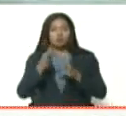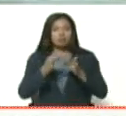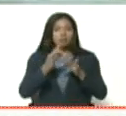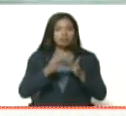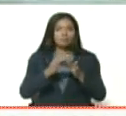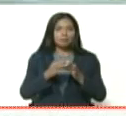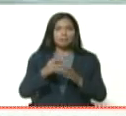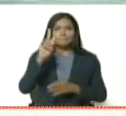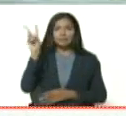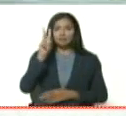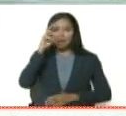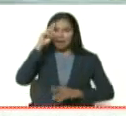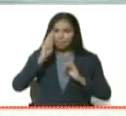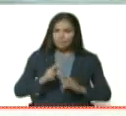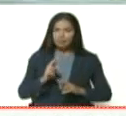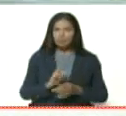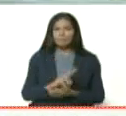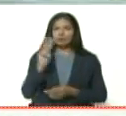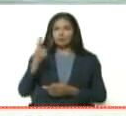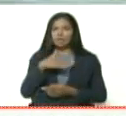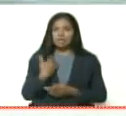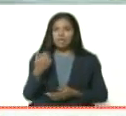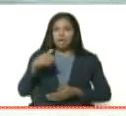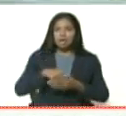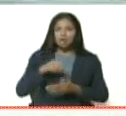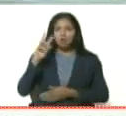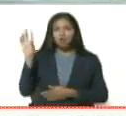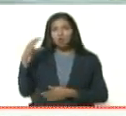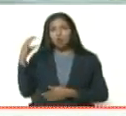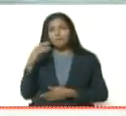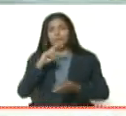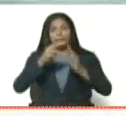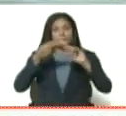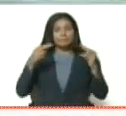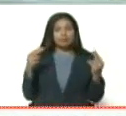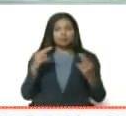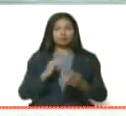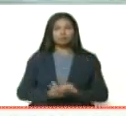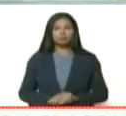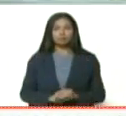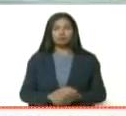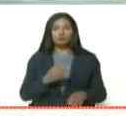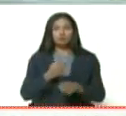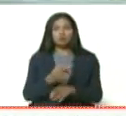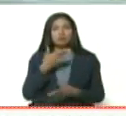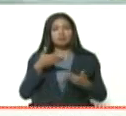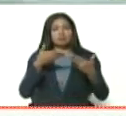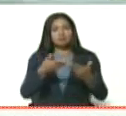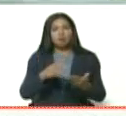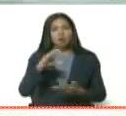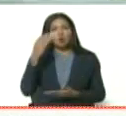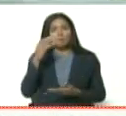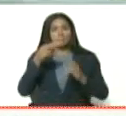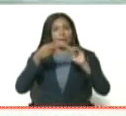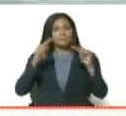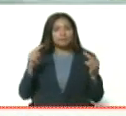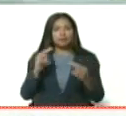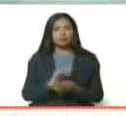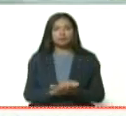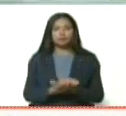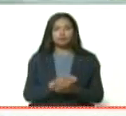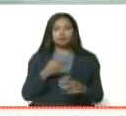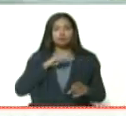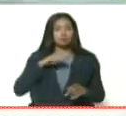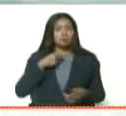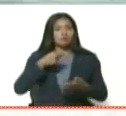respeta. Venezuela lo que quiere en Colombia es paz. Y fue lo que le dimos a Colombia, paz, cuando firmamos